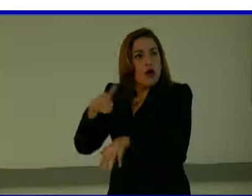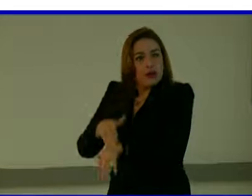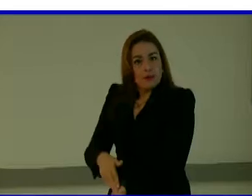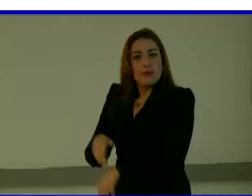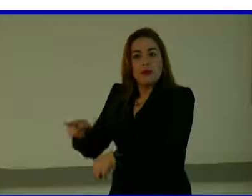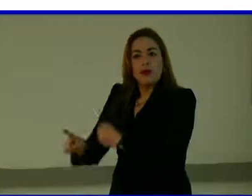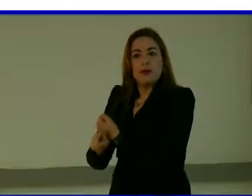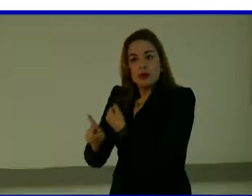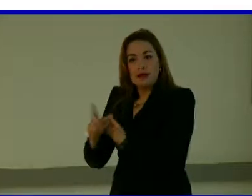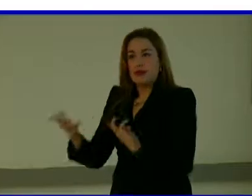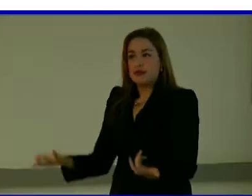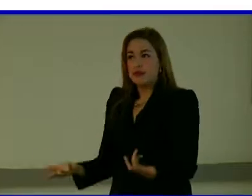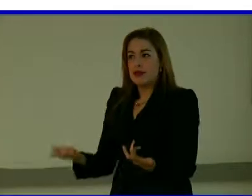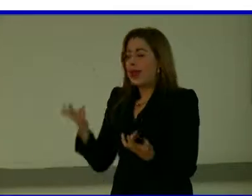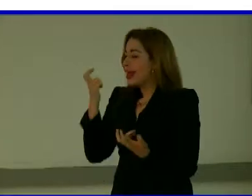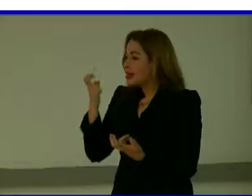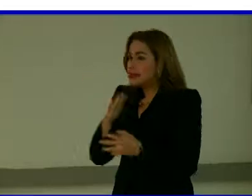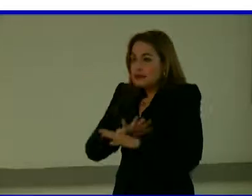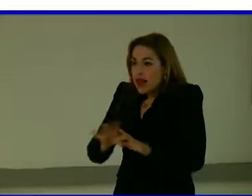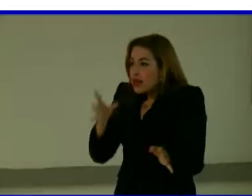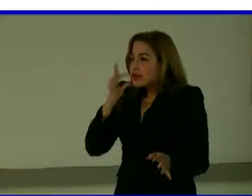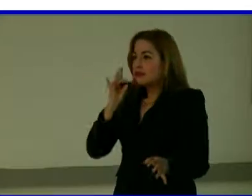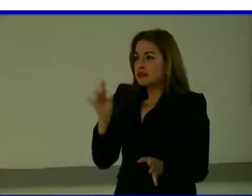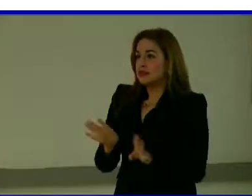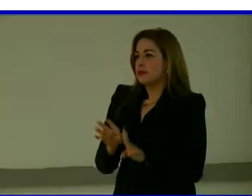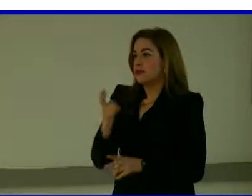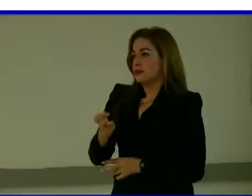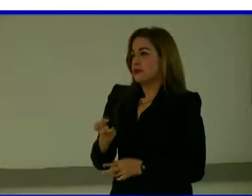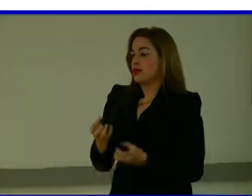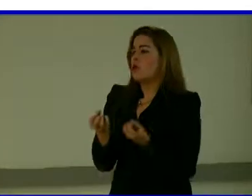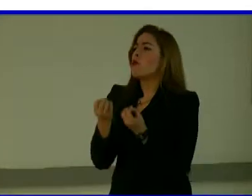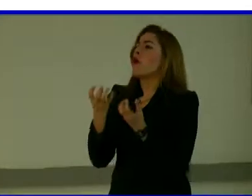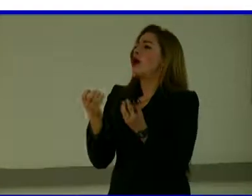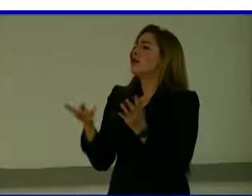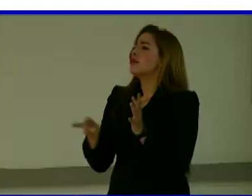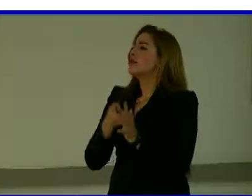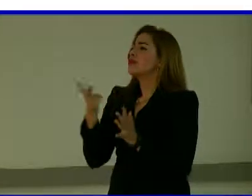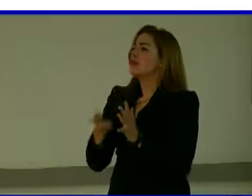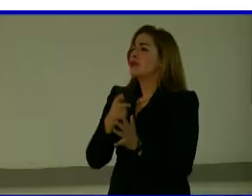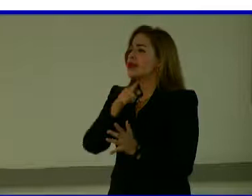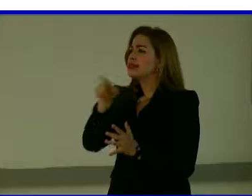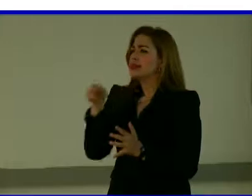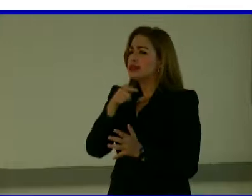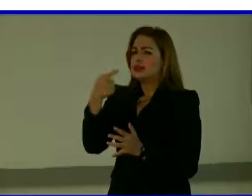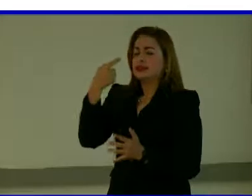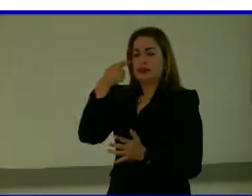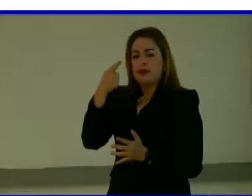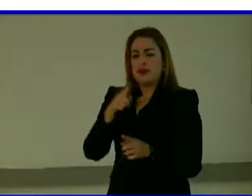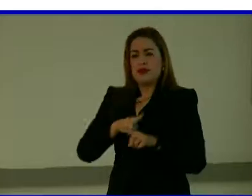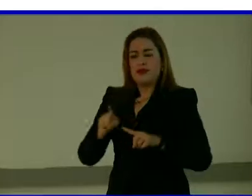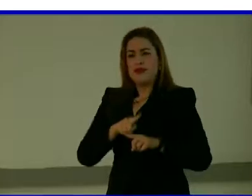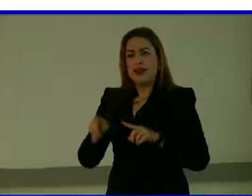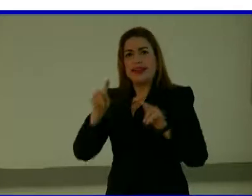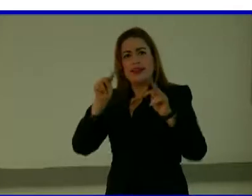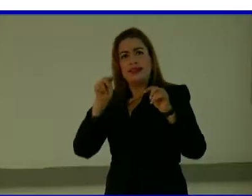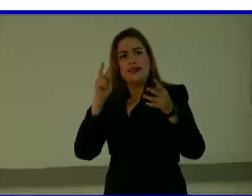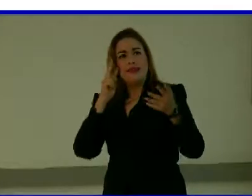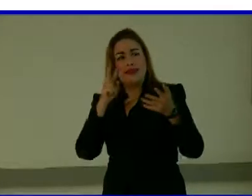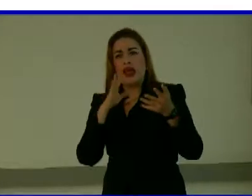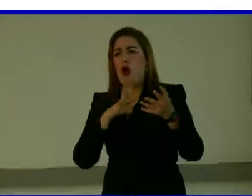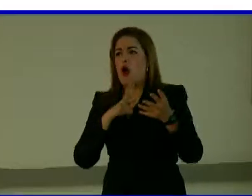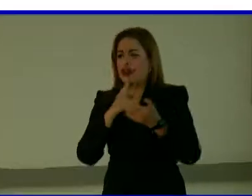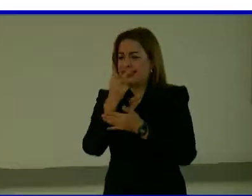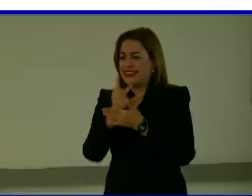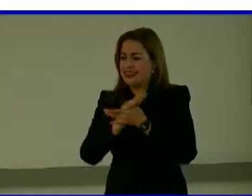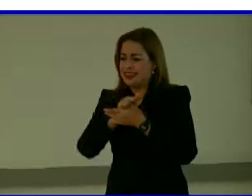Es tan simple como eso. ¿Cuántas veces hemos visto programas, escuelas que continúan implementando